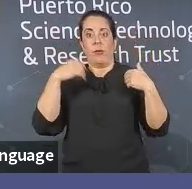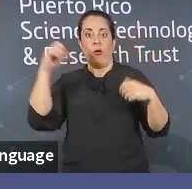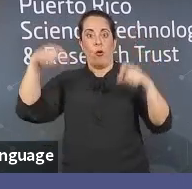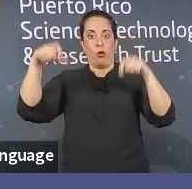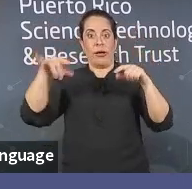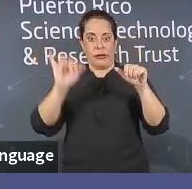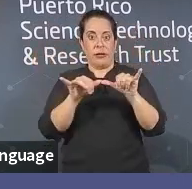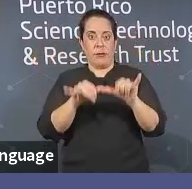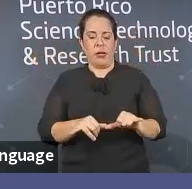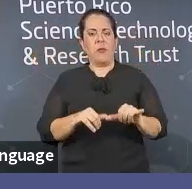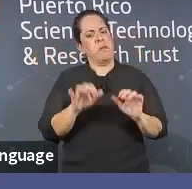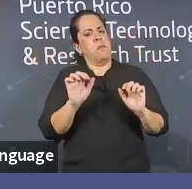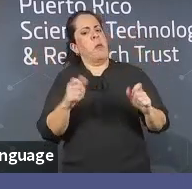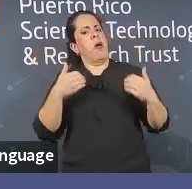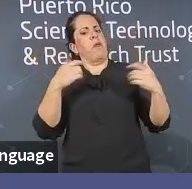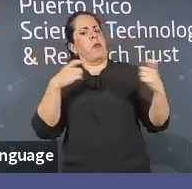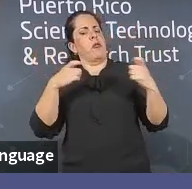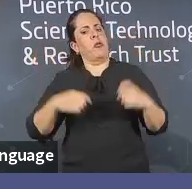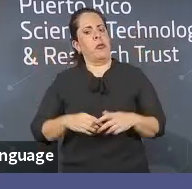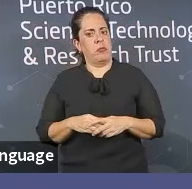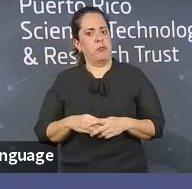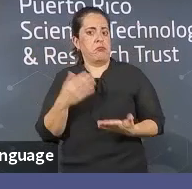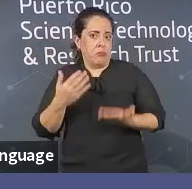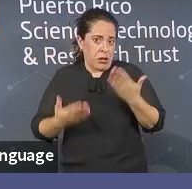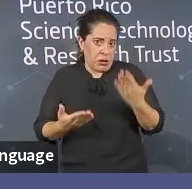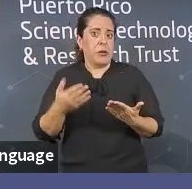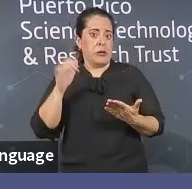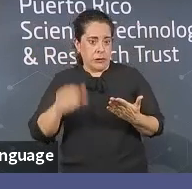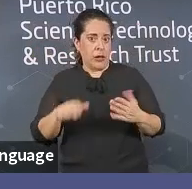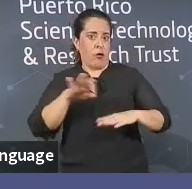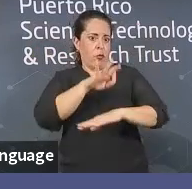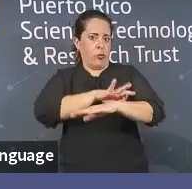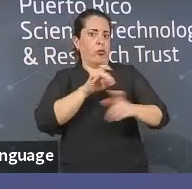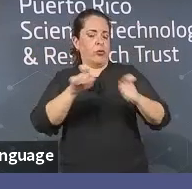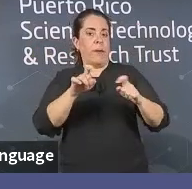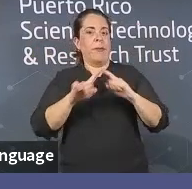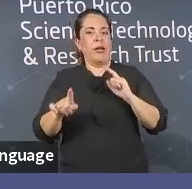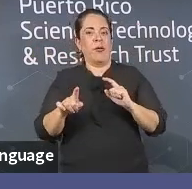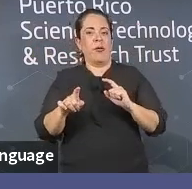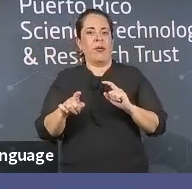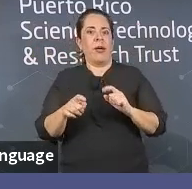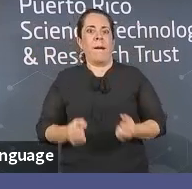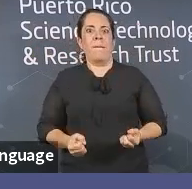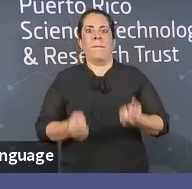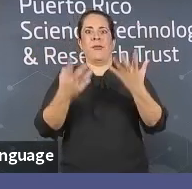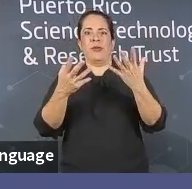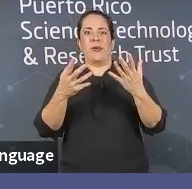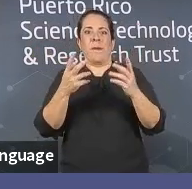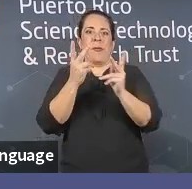probablemente vamos a tener control. Probablemente sí va a controlar al mosquito, pero estamos desperdiciando una gran cantidad de